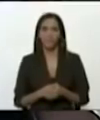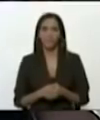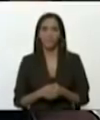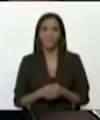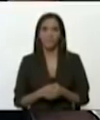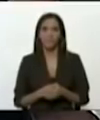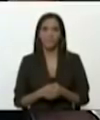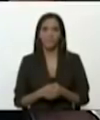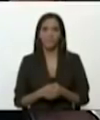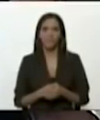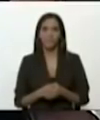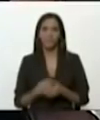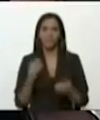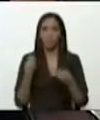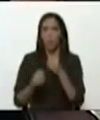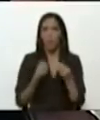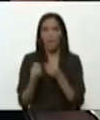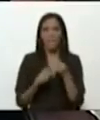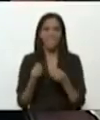Bueno, hicimos carambola.